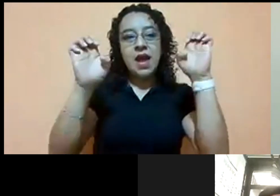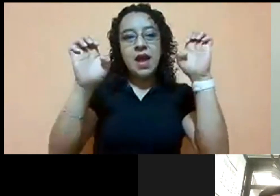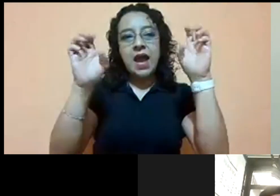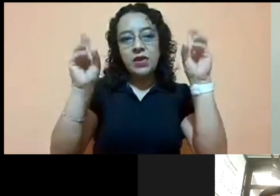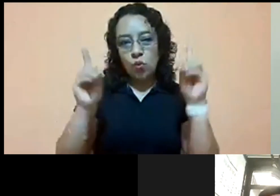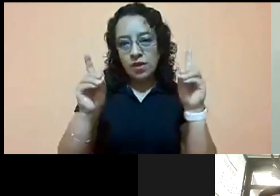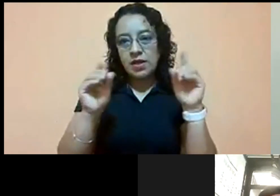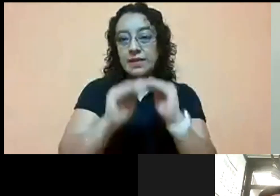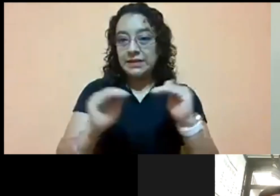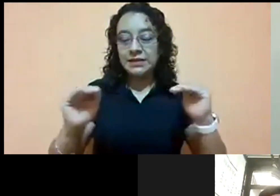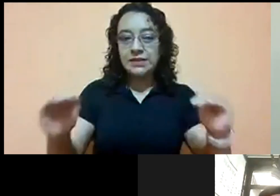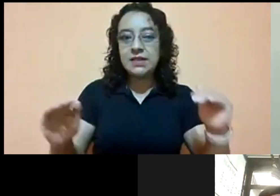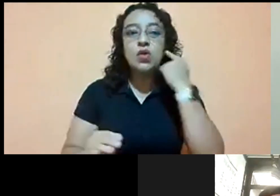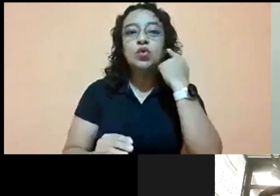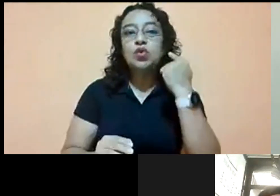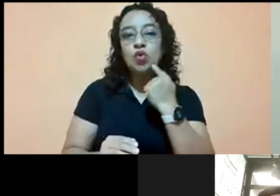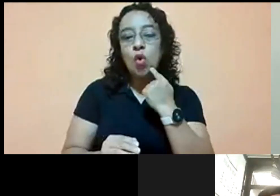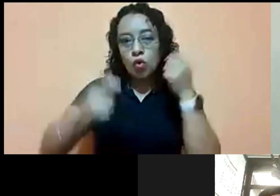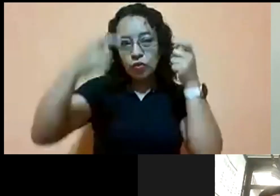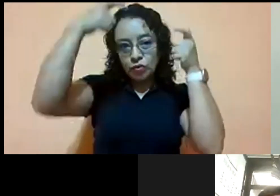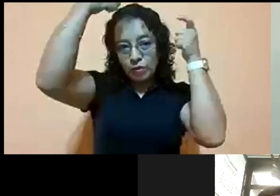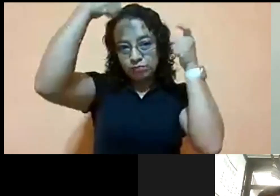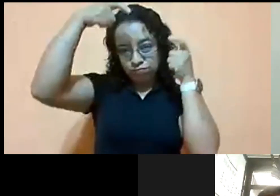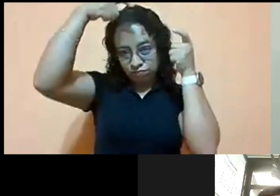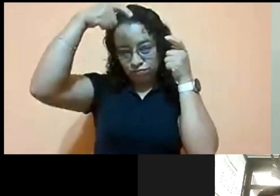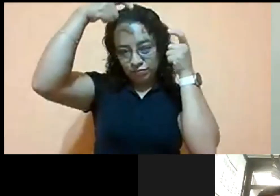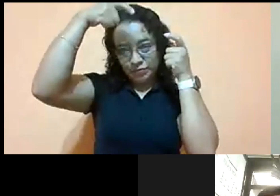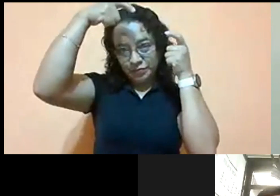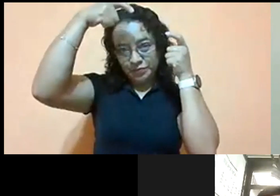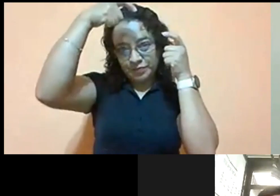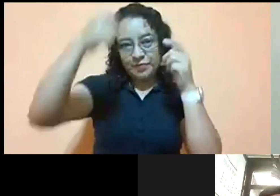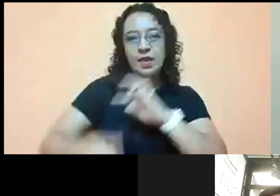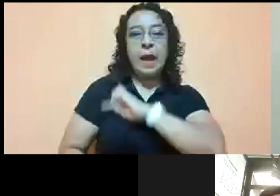Sordos, Elisa Molina Estal, personal docente,